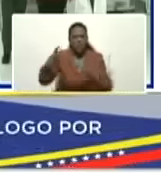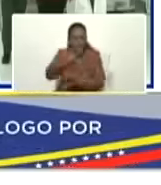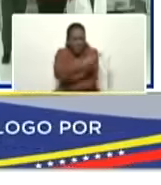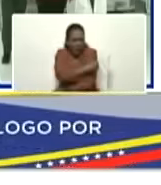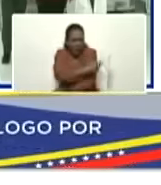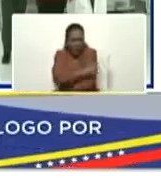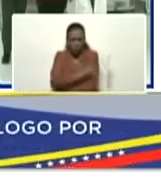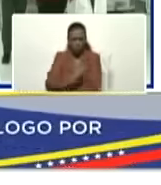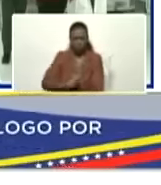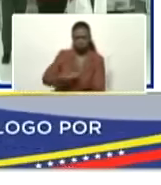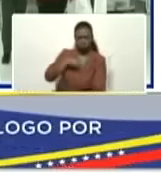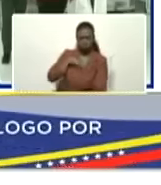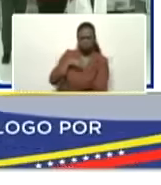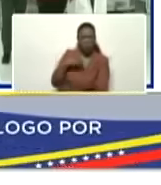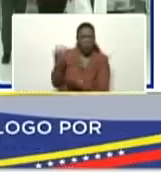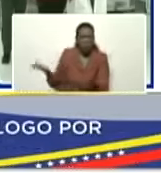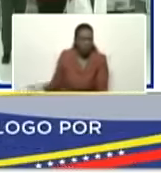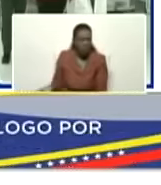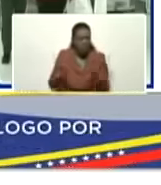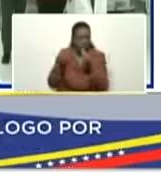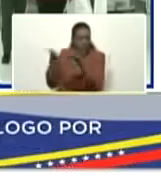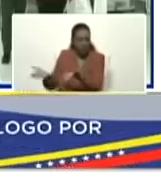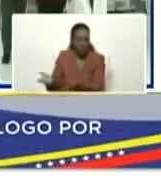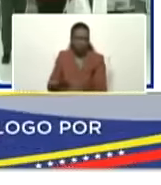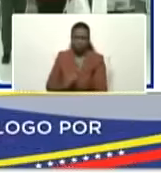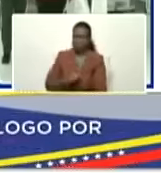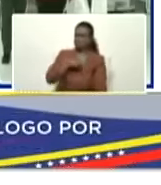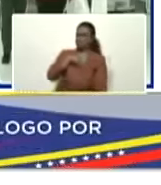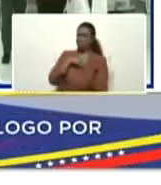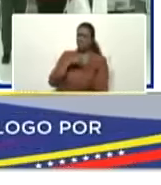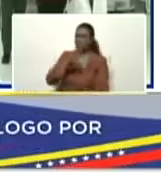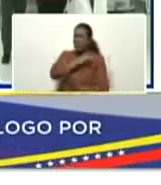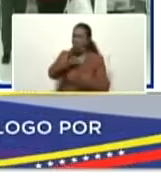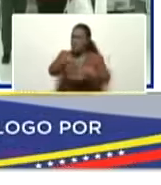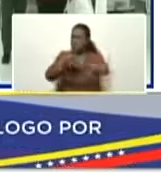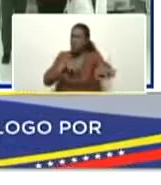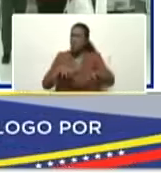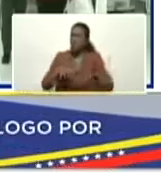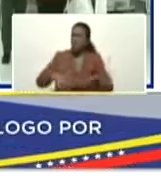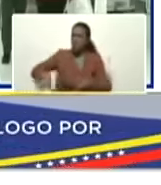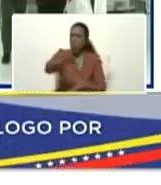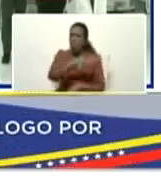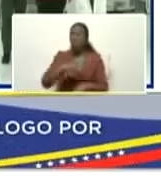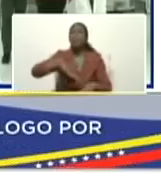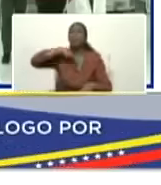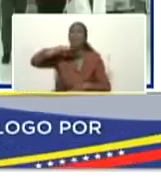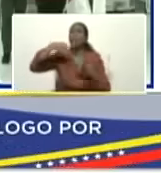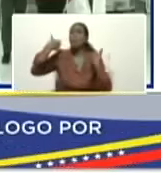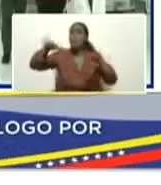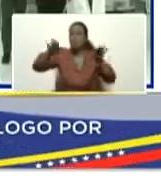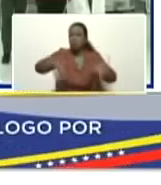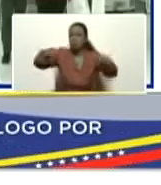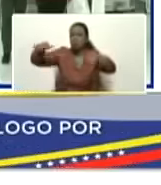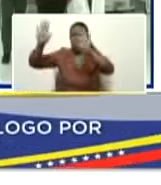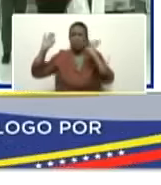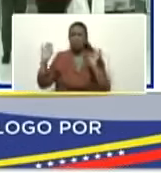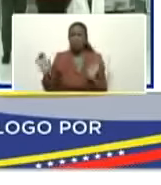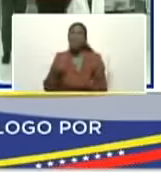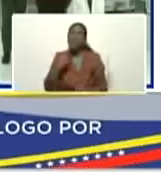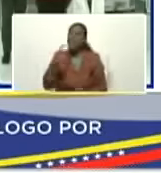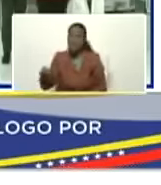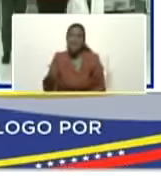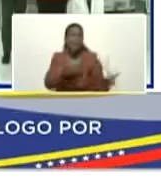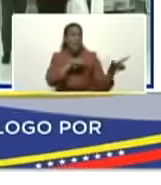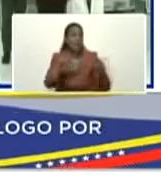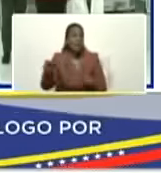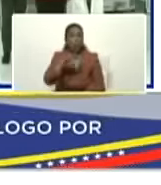Ah, ¿cuándo acá? Le digo yo. Si ya nosotros vacunamos a todo el pueblo y tenemos vacunas de sobra. Sí, nos dice que están